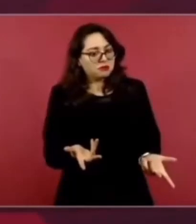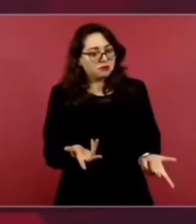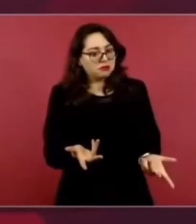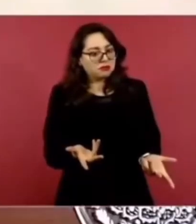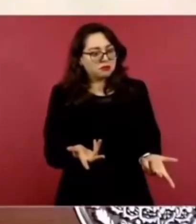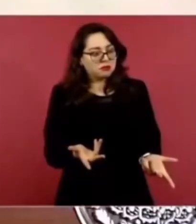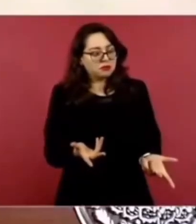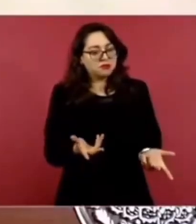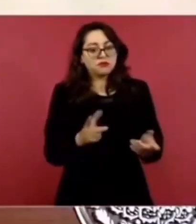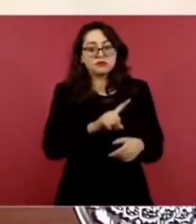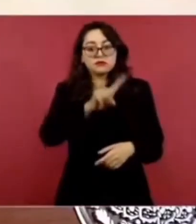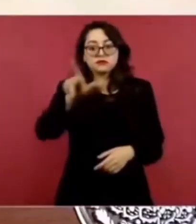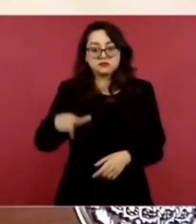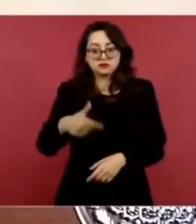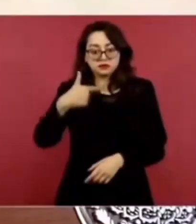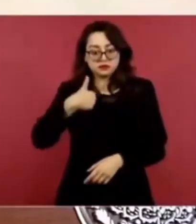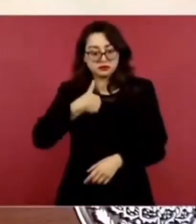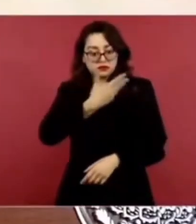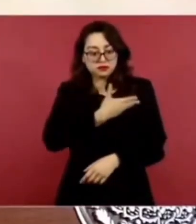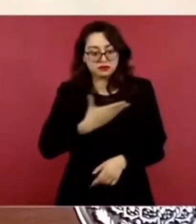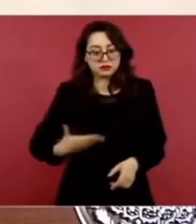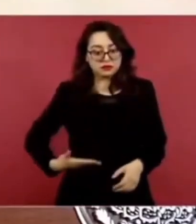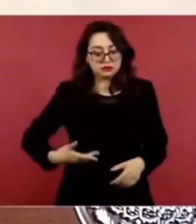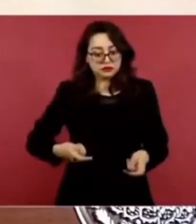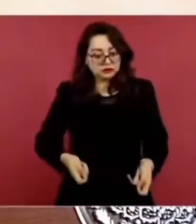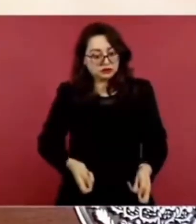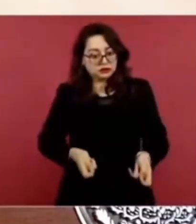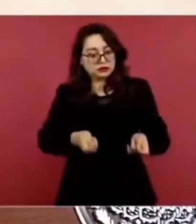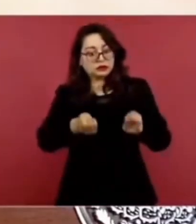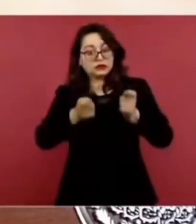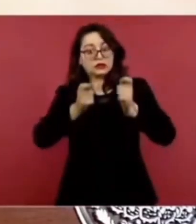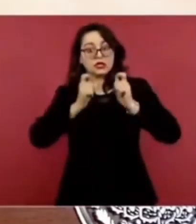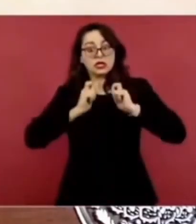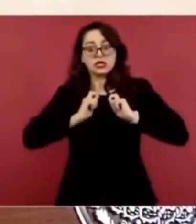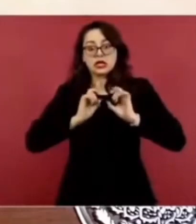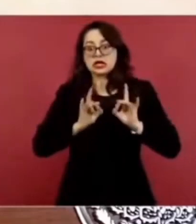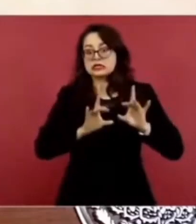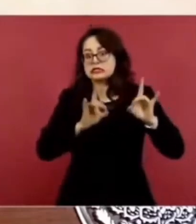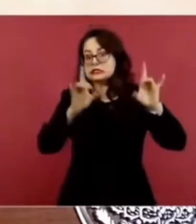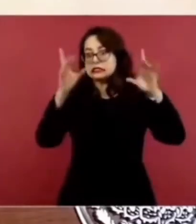ya hay que ver los videos, porque en una de esas él era el principal.